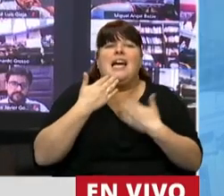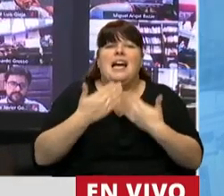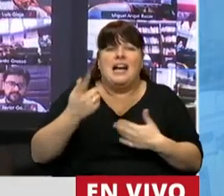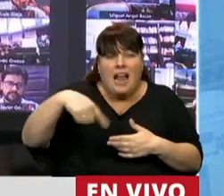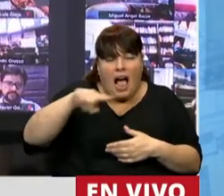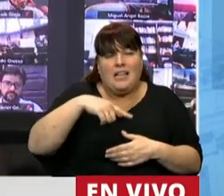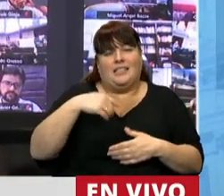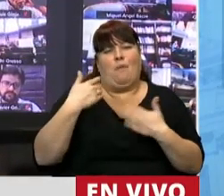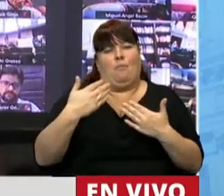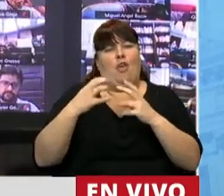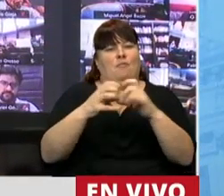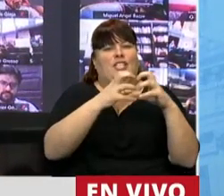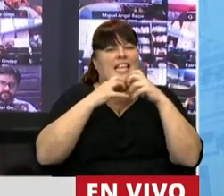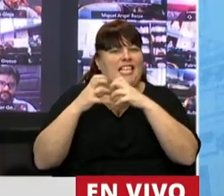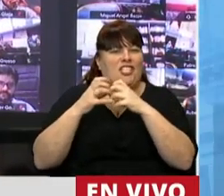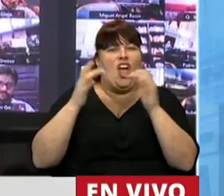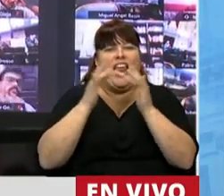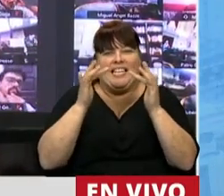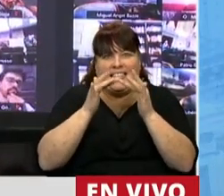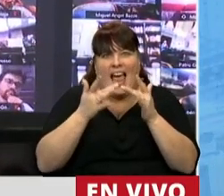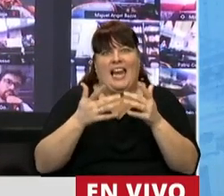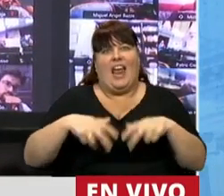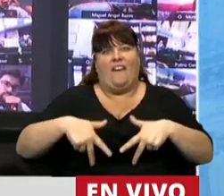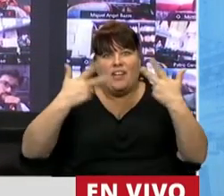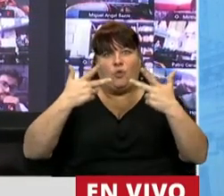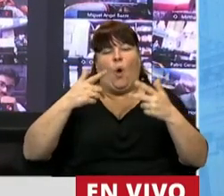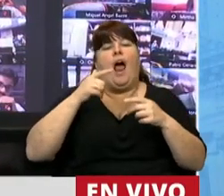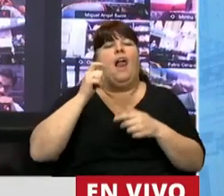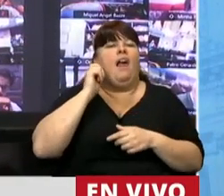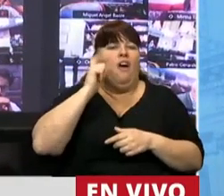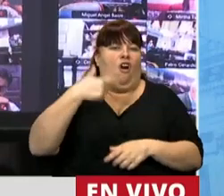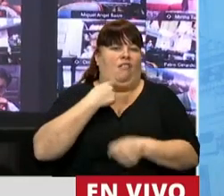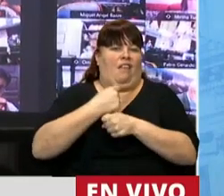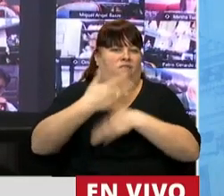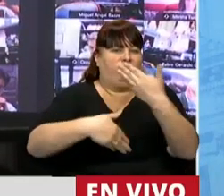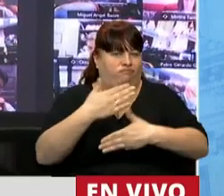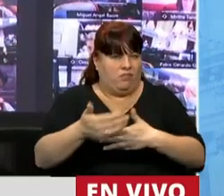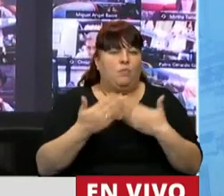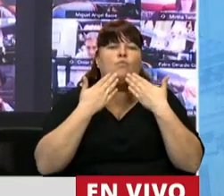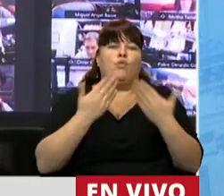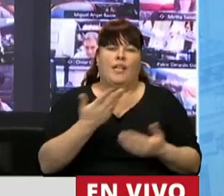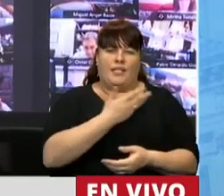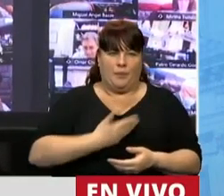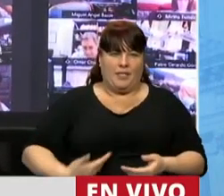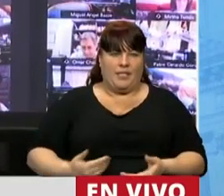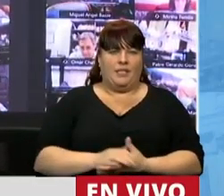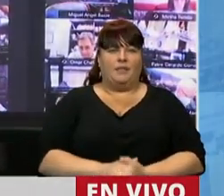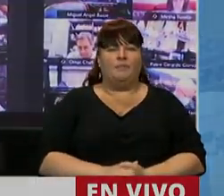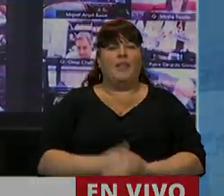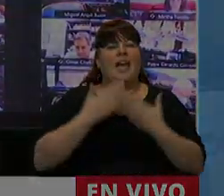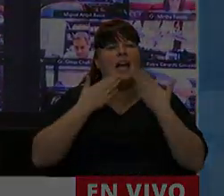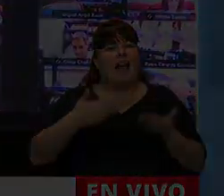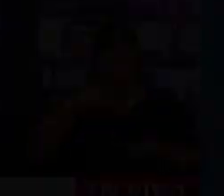permitido estas sesiones telemáticas y poder cumplir con nuestra función. Muchísimas gracias, presidente. Gracias, Mabel.